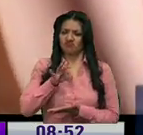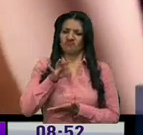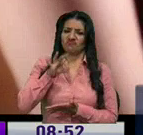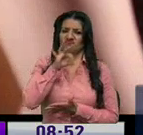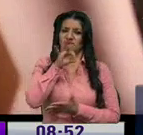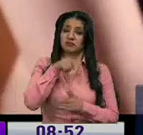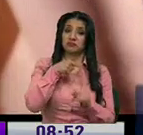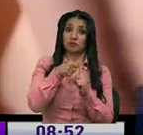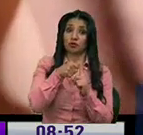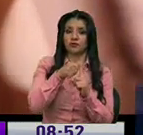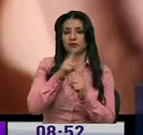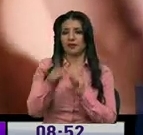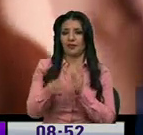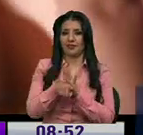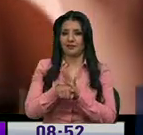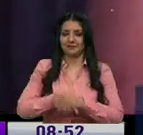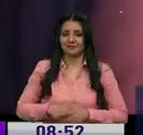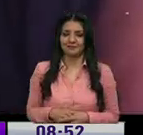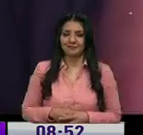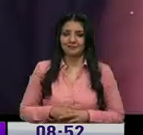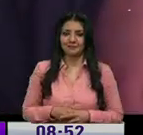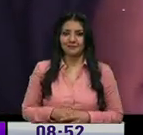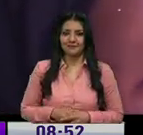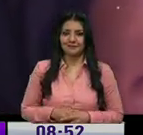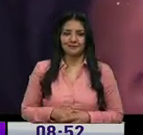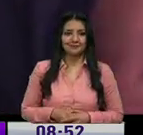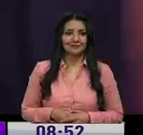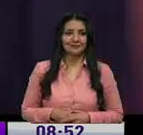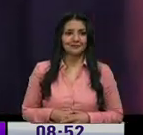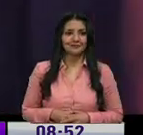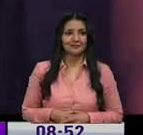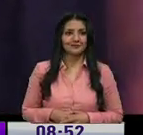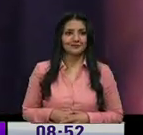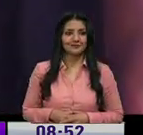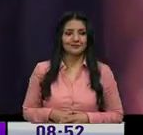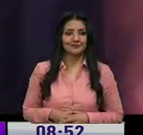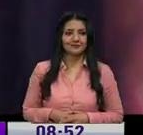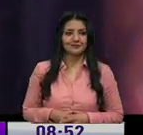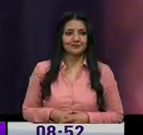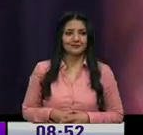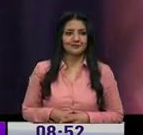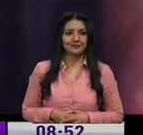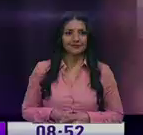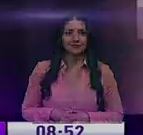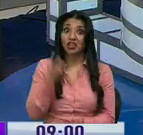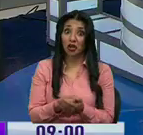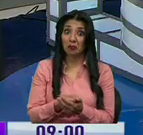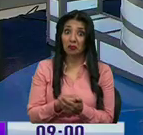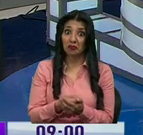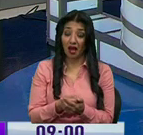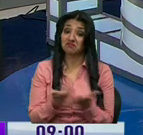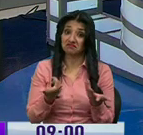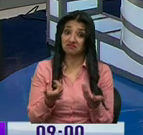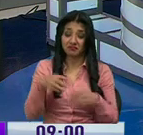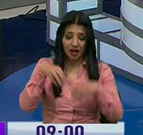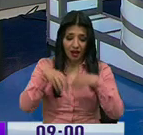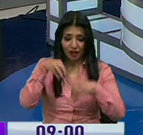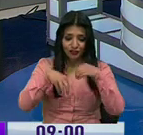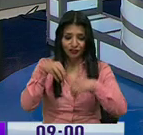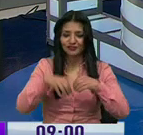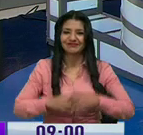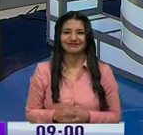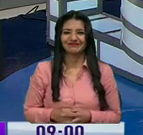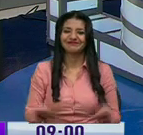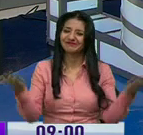no negativa. Con realización de Marco Ruiz, informó Valeria Navarro. Puede ser lo mismo y con esto